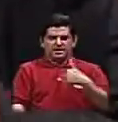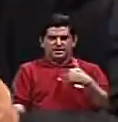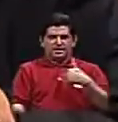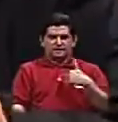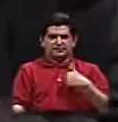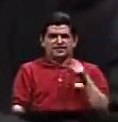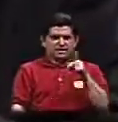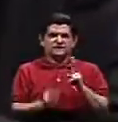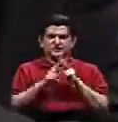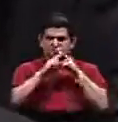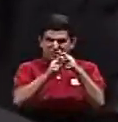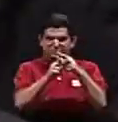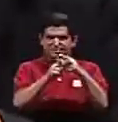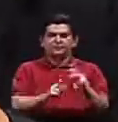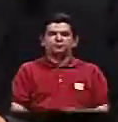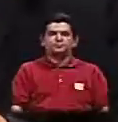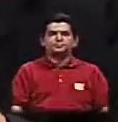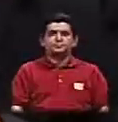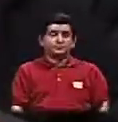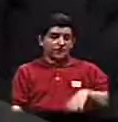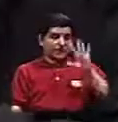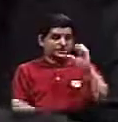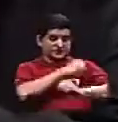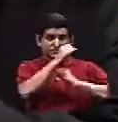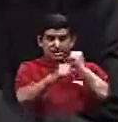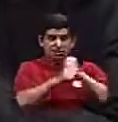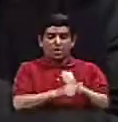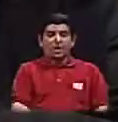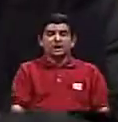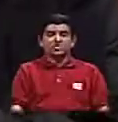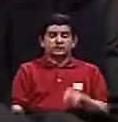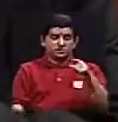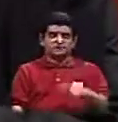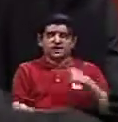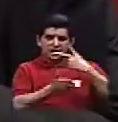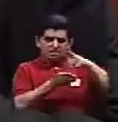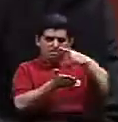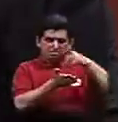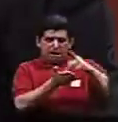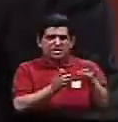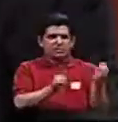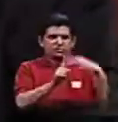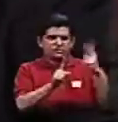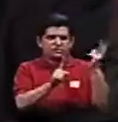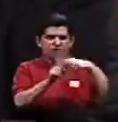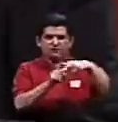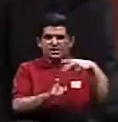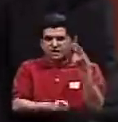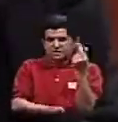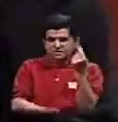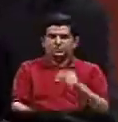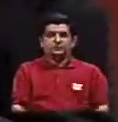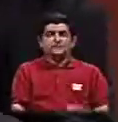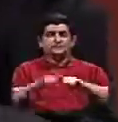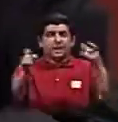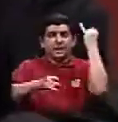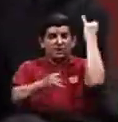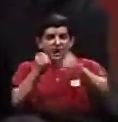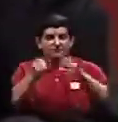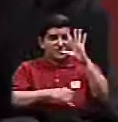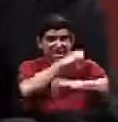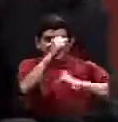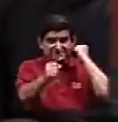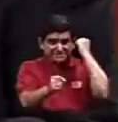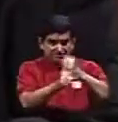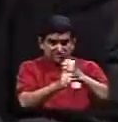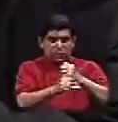del préstamo, de los cuales 5 años es para hacer los desembolsos y la ejecución de los recursos, pero digamos, al final de esos 5